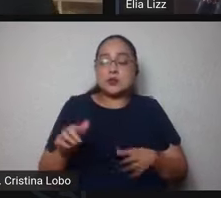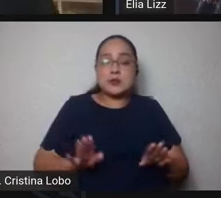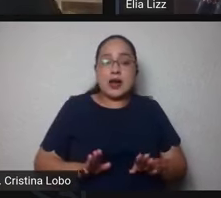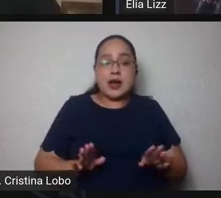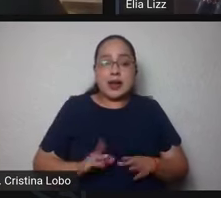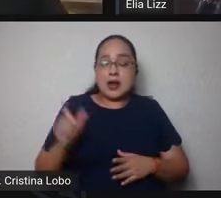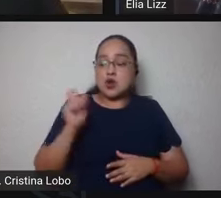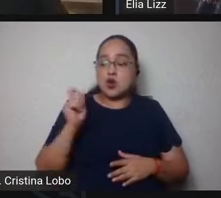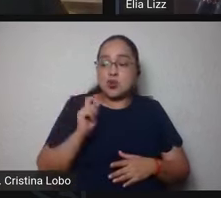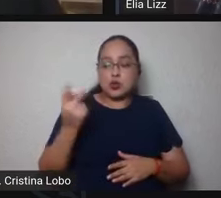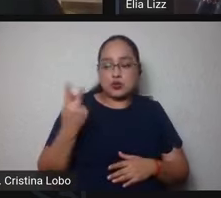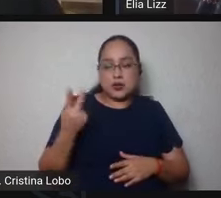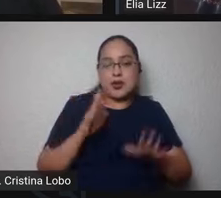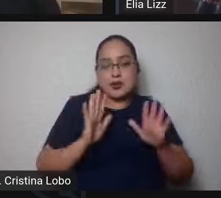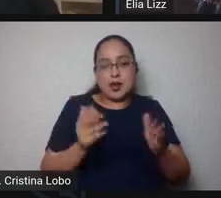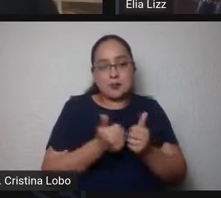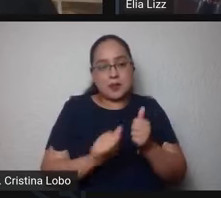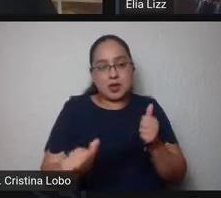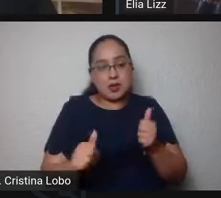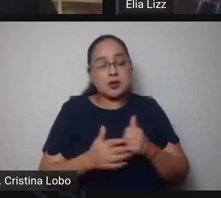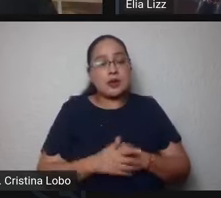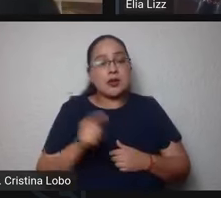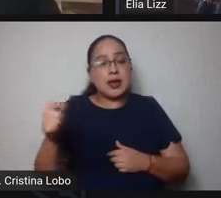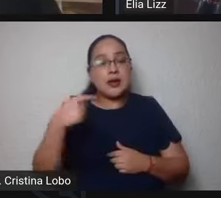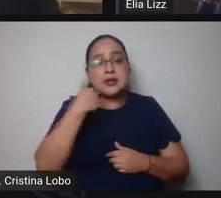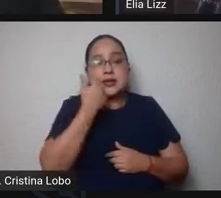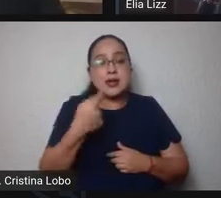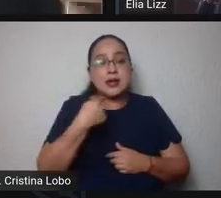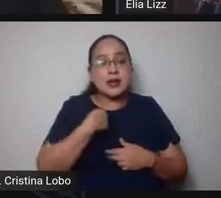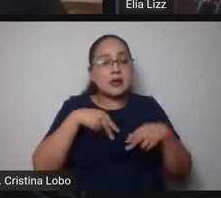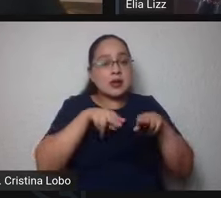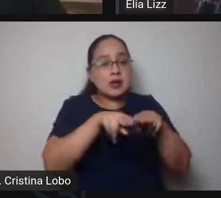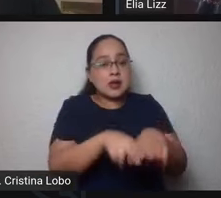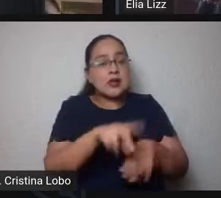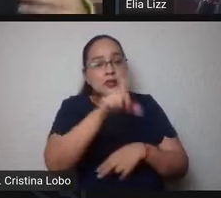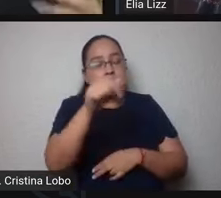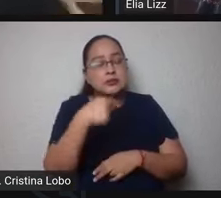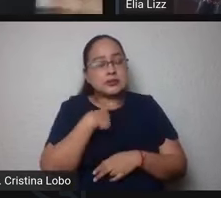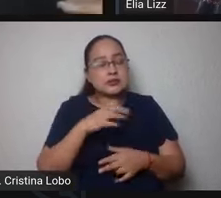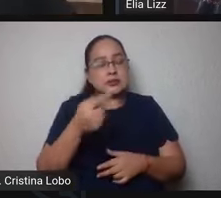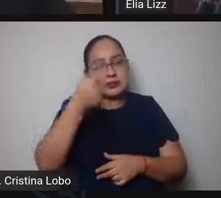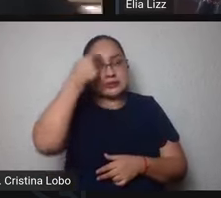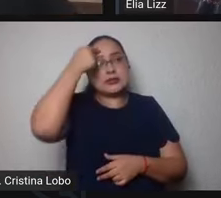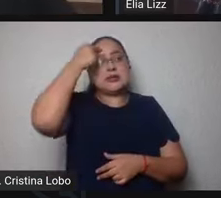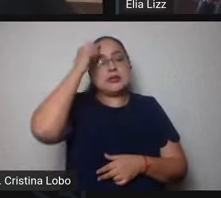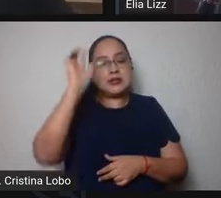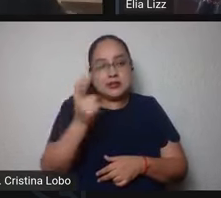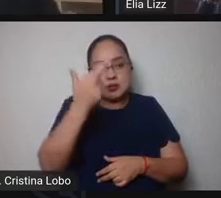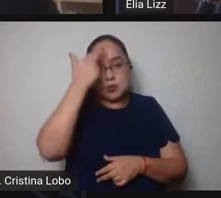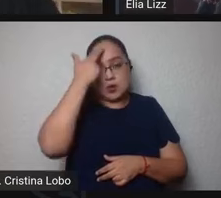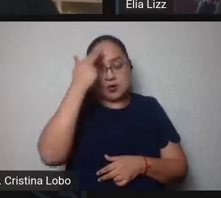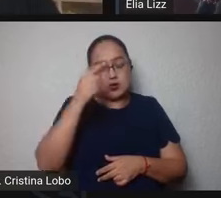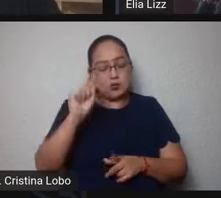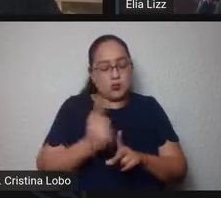fue, quiso tener relaciones conmigo y me vino a la memoria estos abusos.